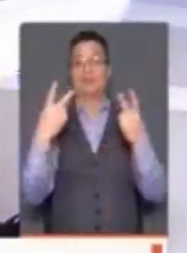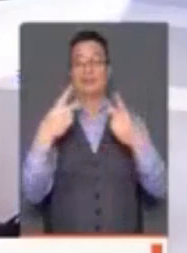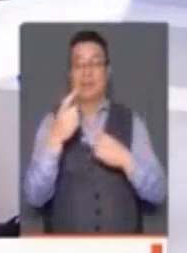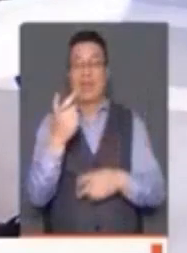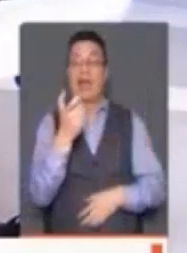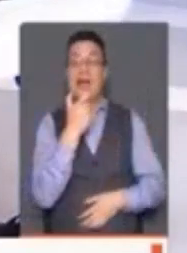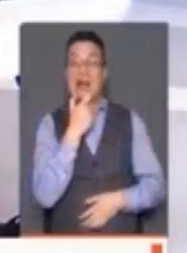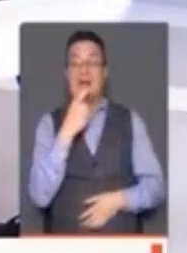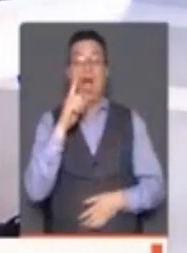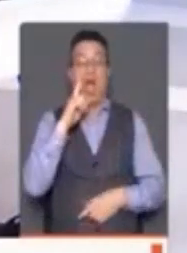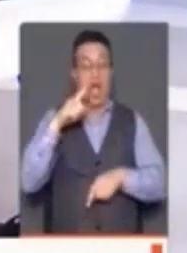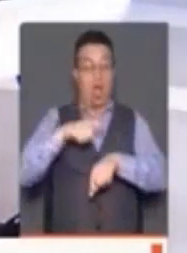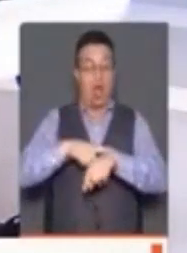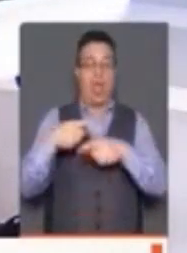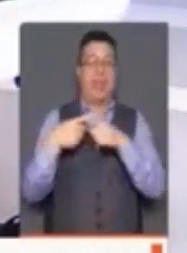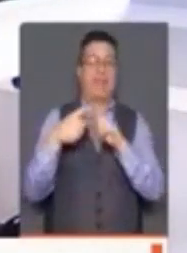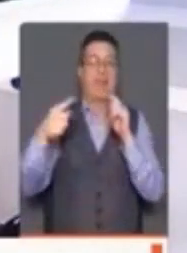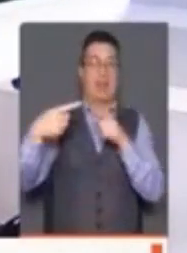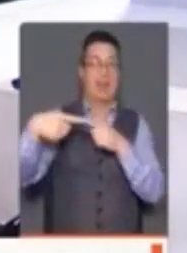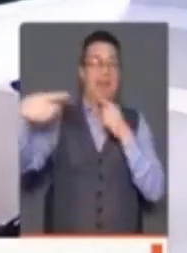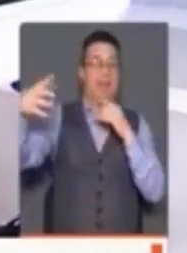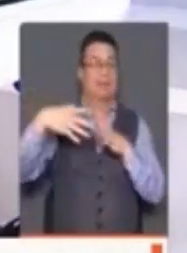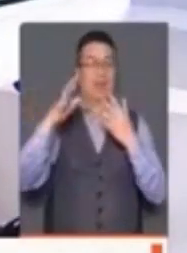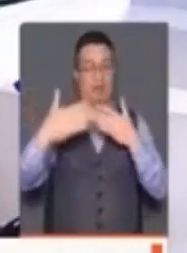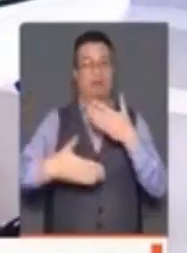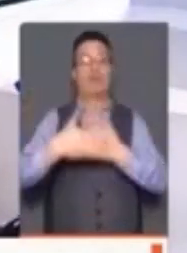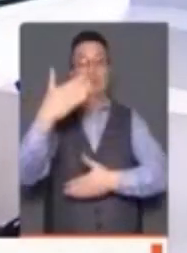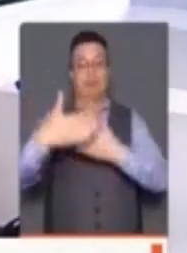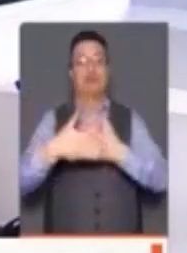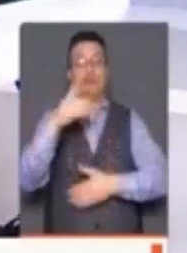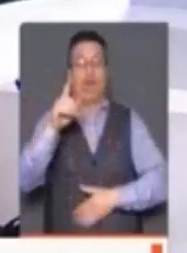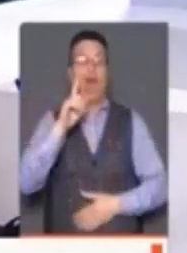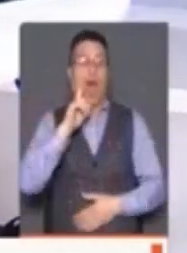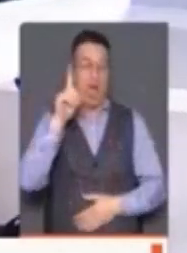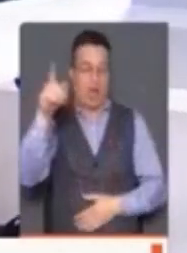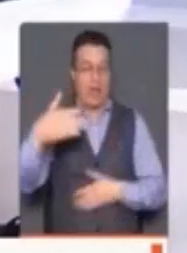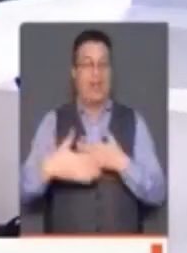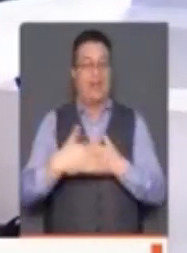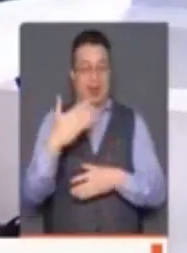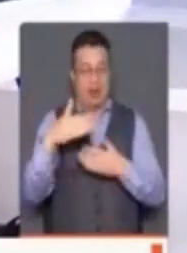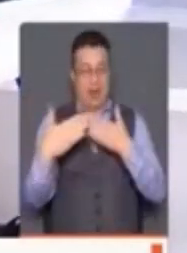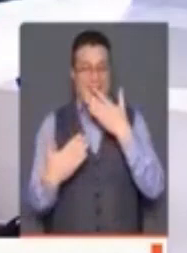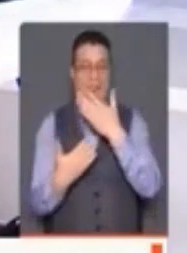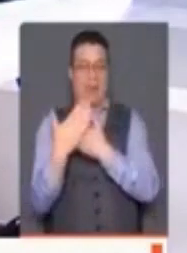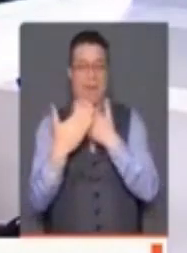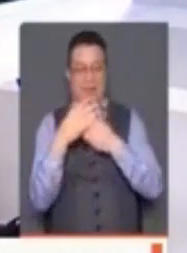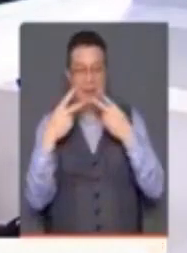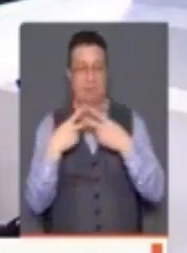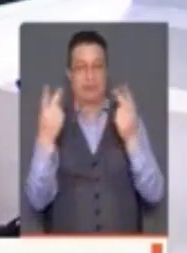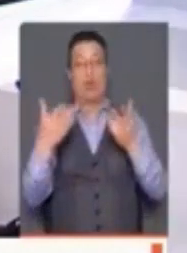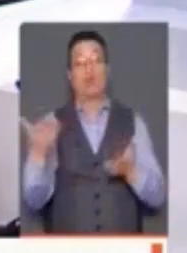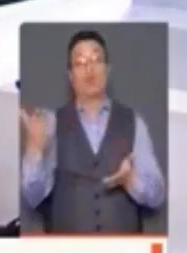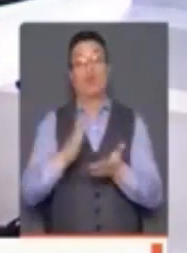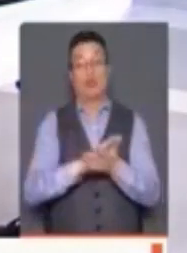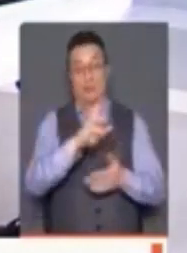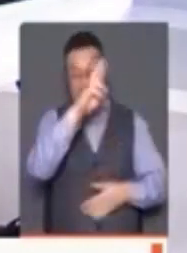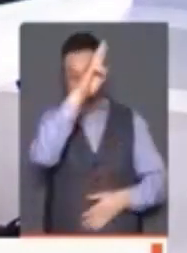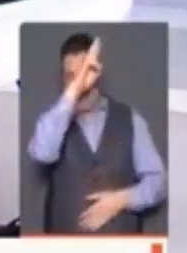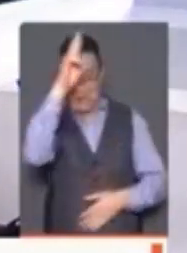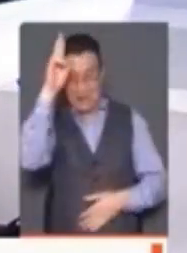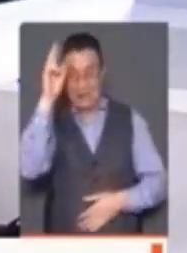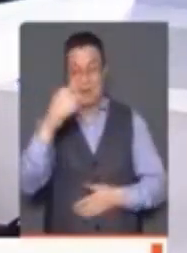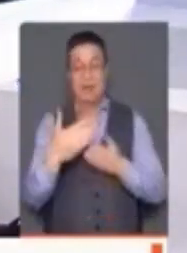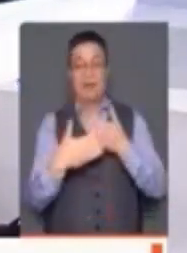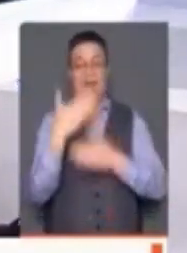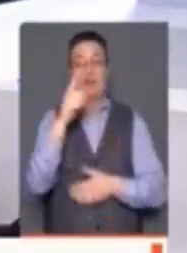una diferencia horaria y ya conocemos algunas de las portadas que están teniendo los diarios. La muerte de la reina titula el The Times,